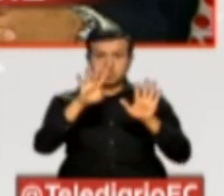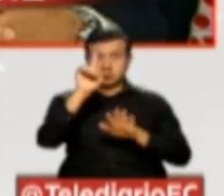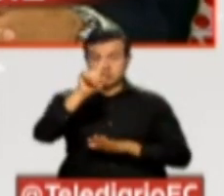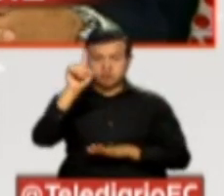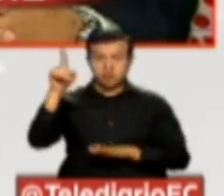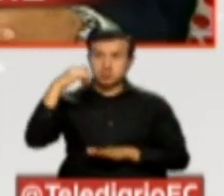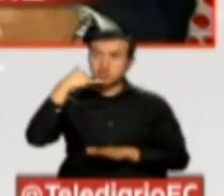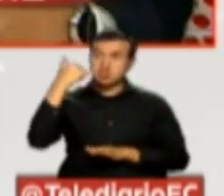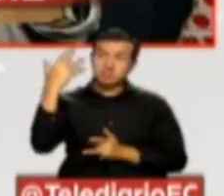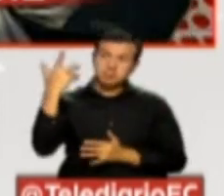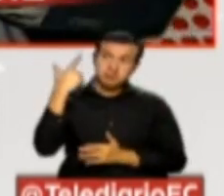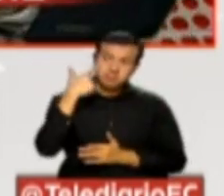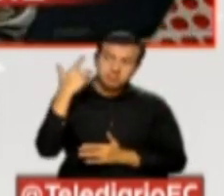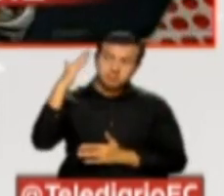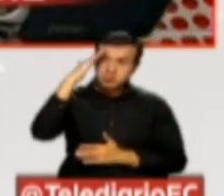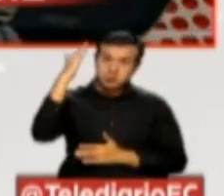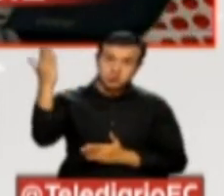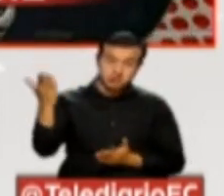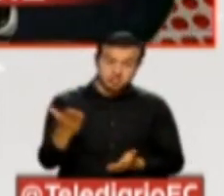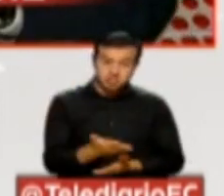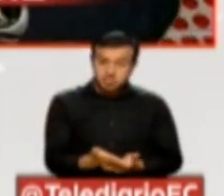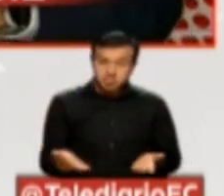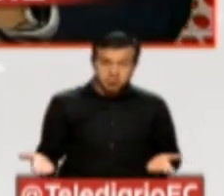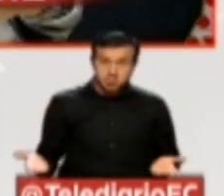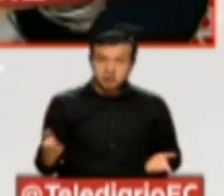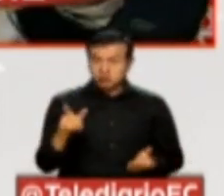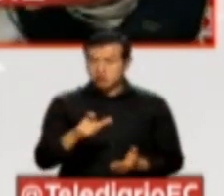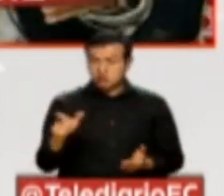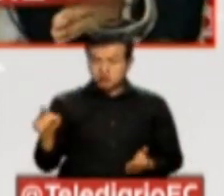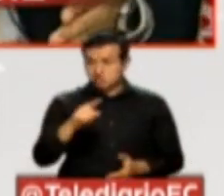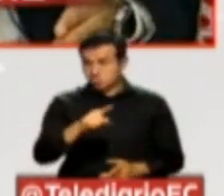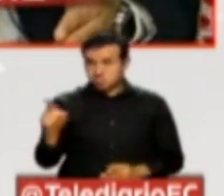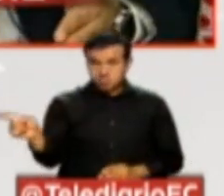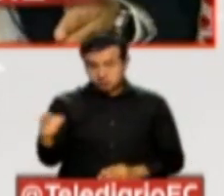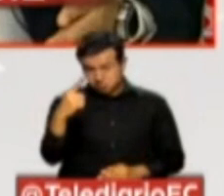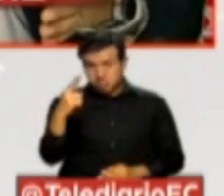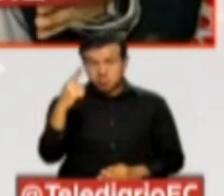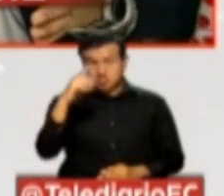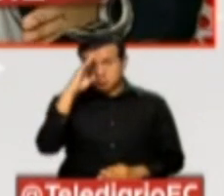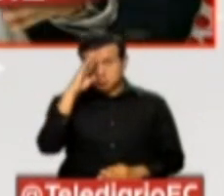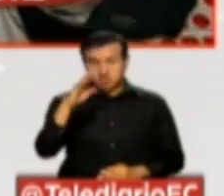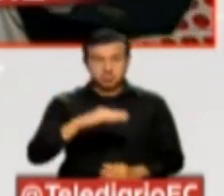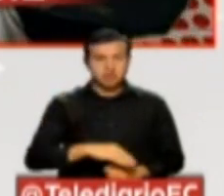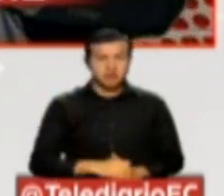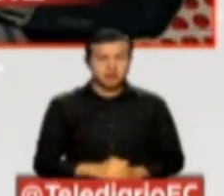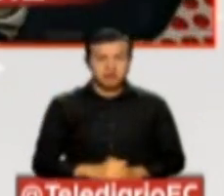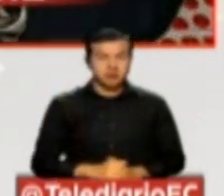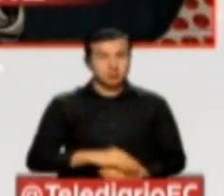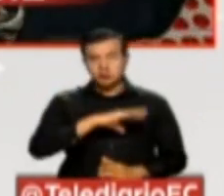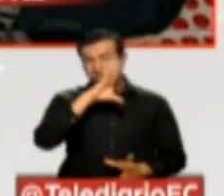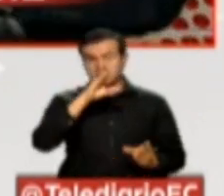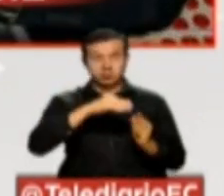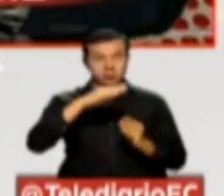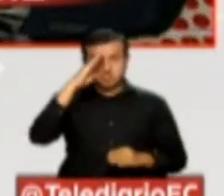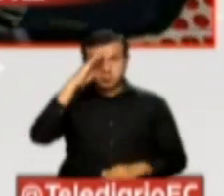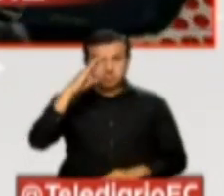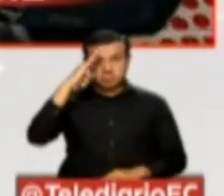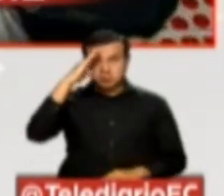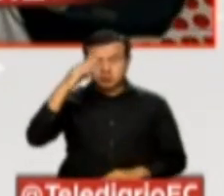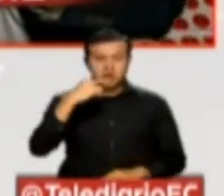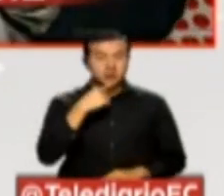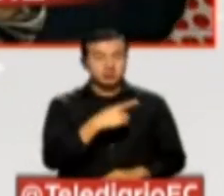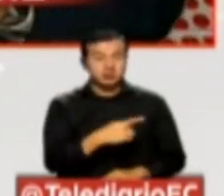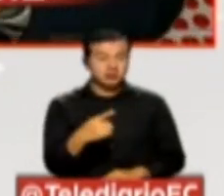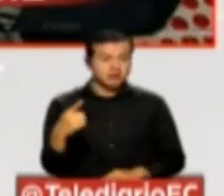911 esperando de que llegue la policía y les ponga a estas personas a la autoridad competente. El momento que hacen todo eso, el policía,